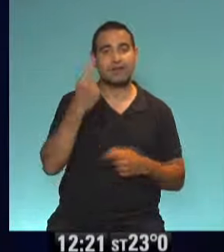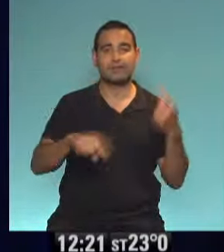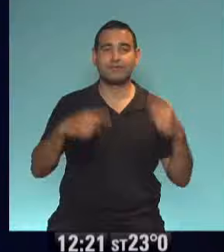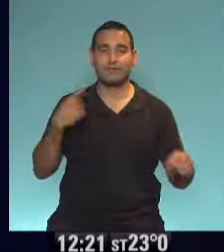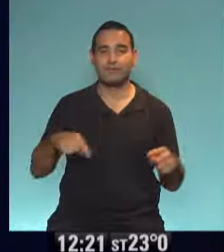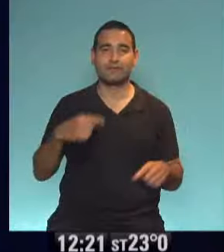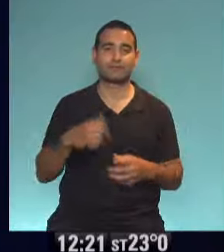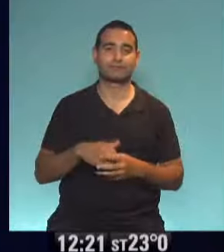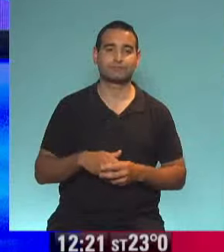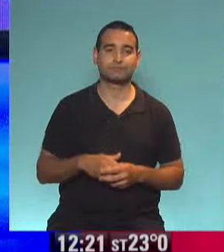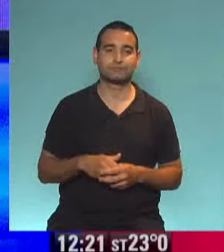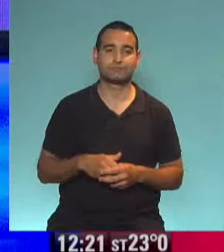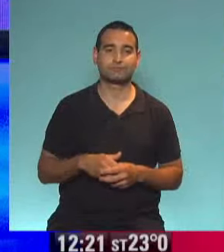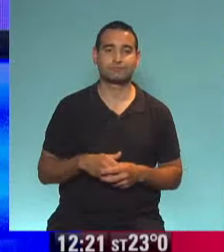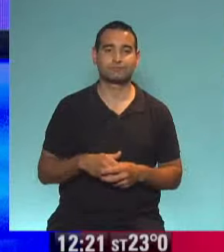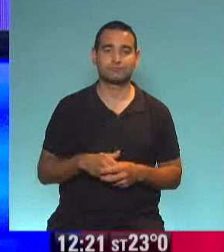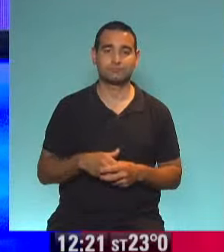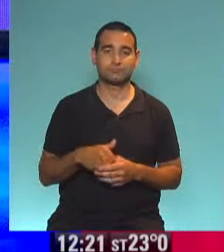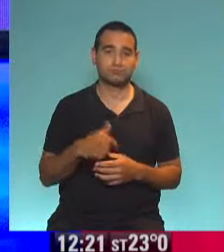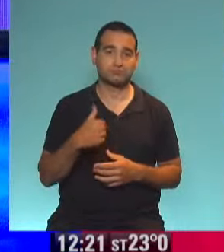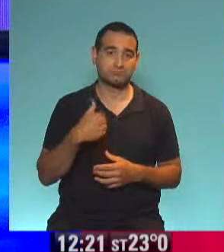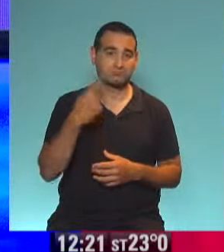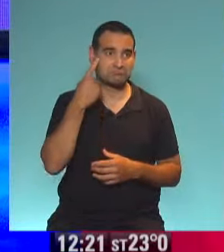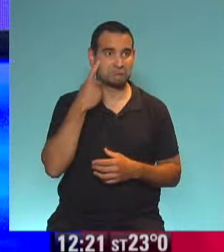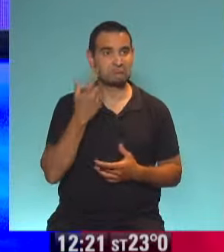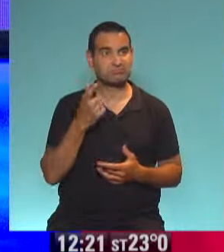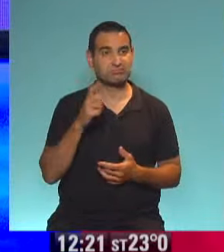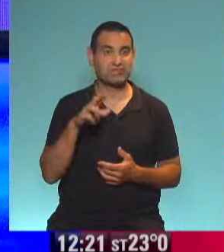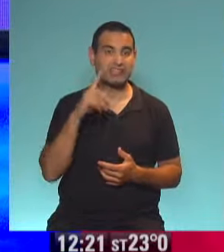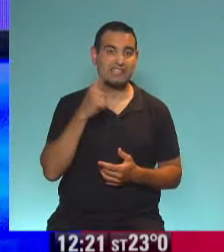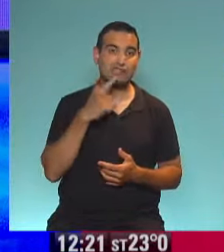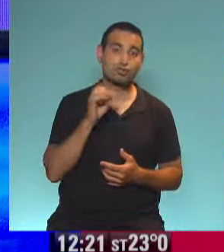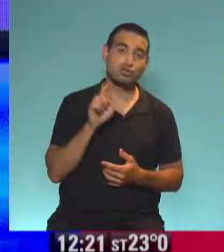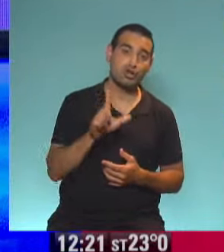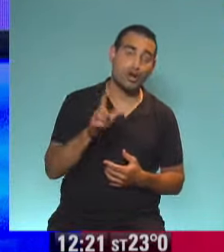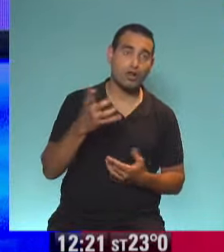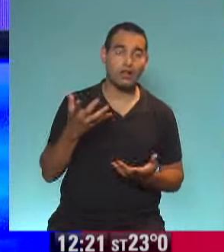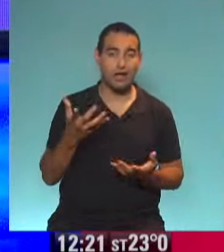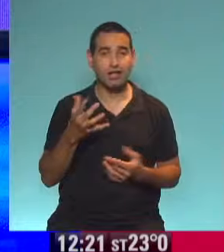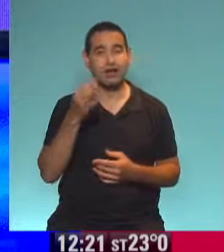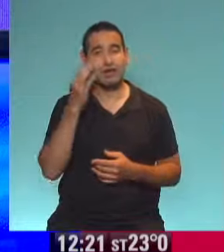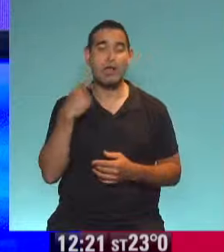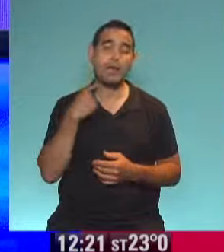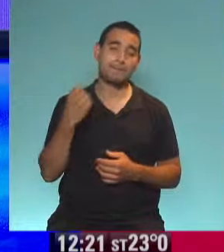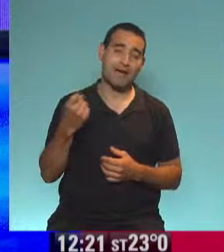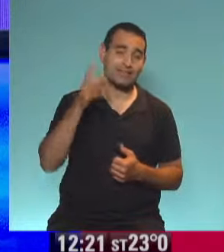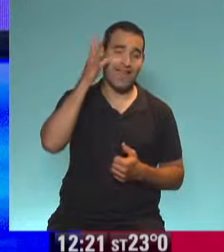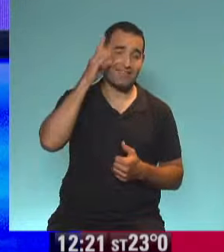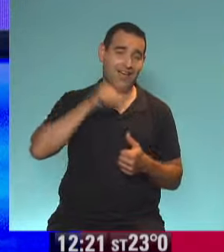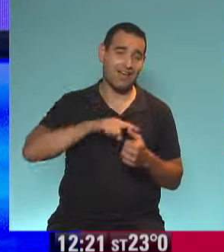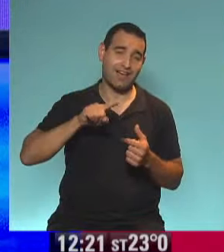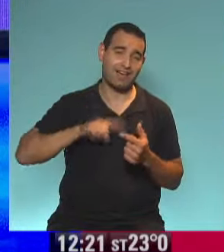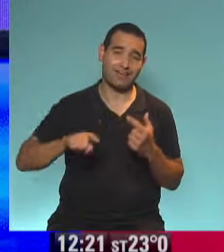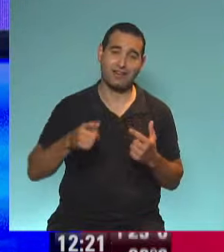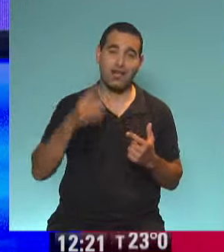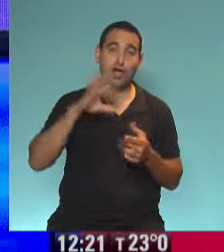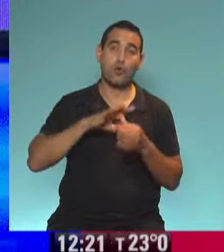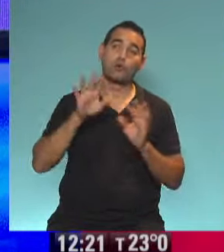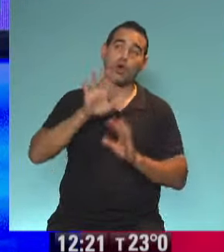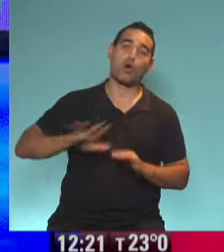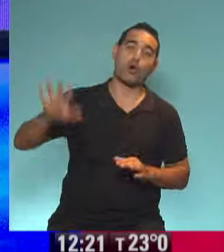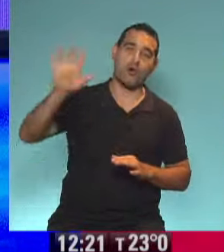de razas. Sí, se refería, se refiere a las razas, digamos, españolas o italianas, a las razas